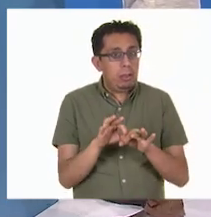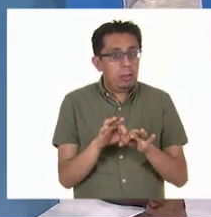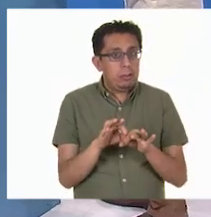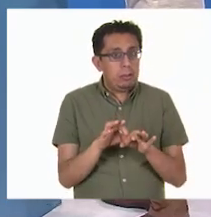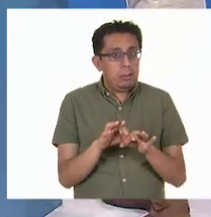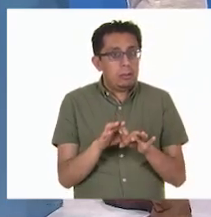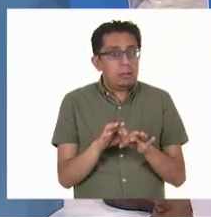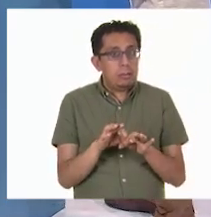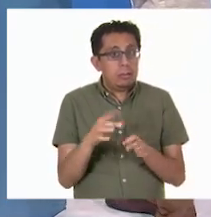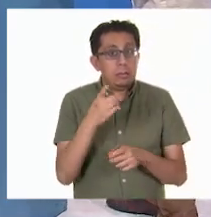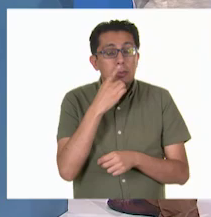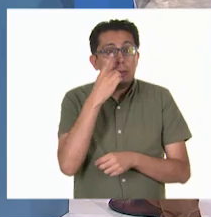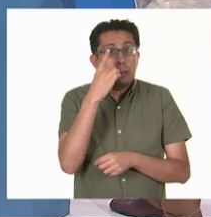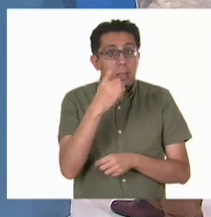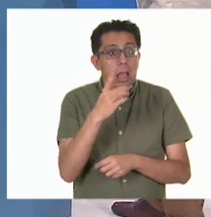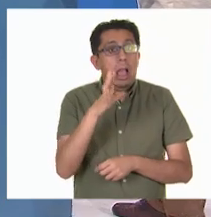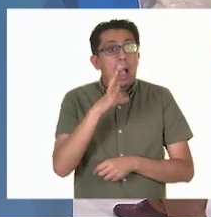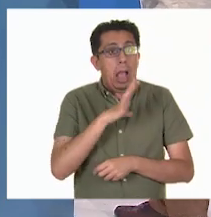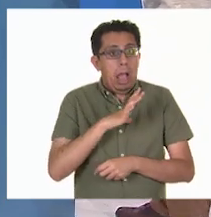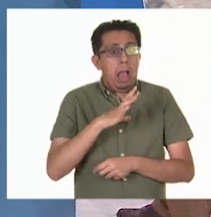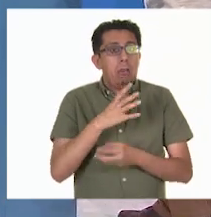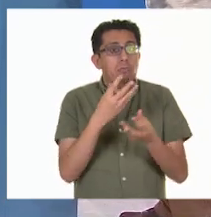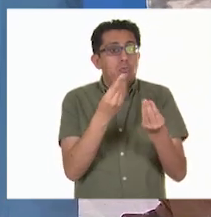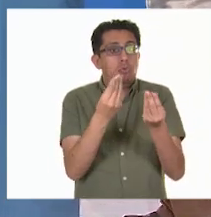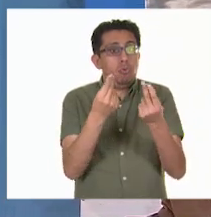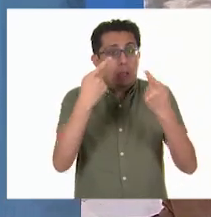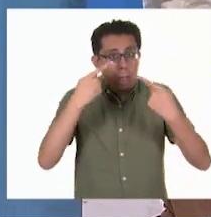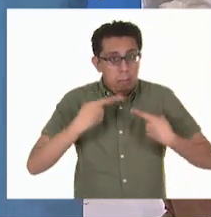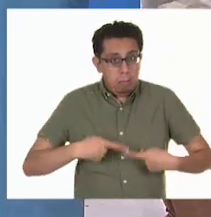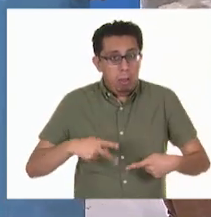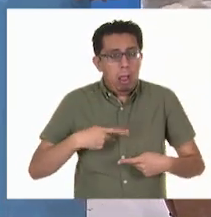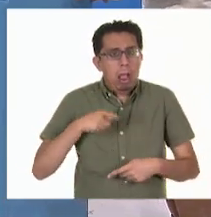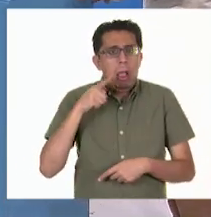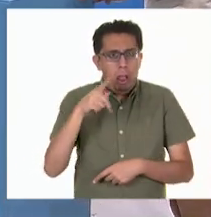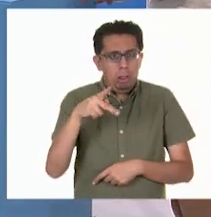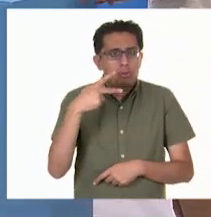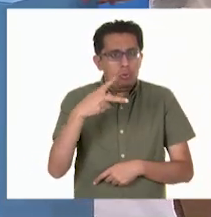que existen muchos hablantes de lenguas indígenas que están